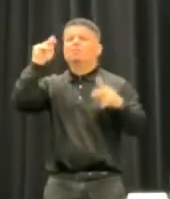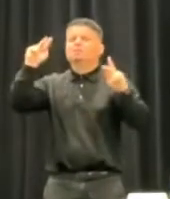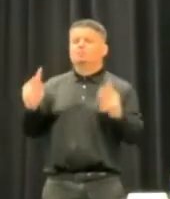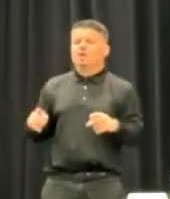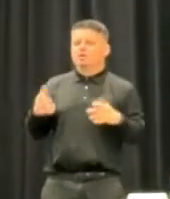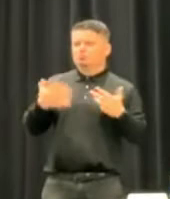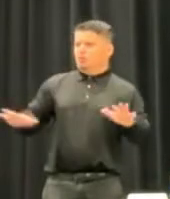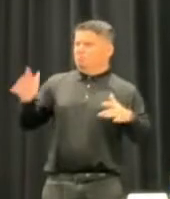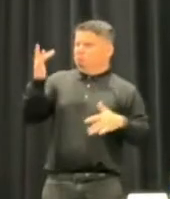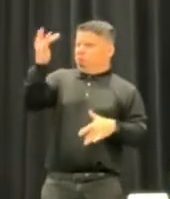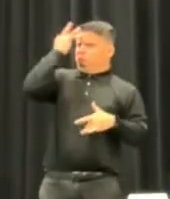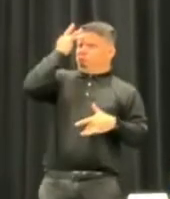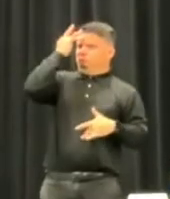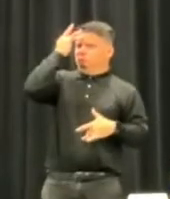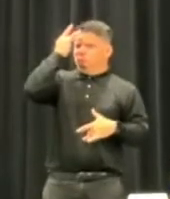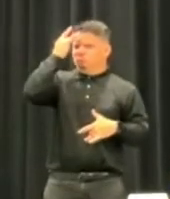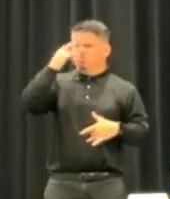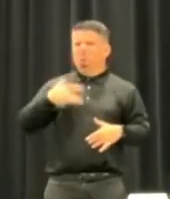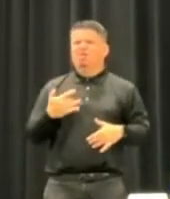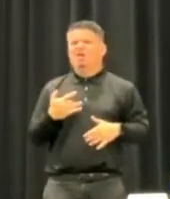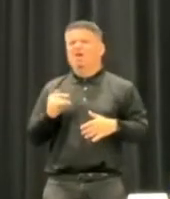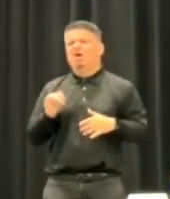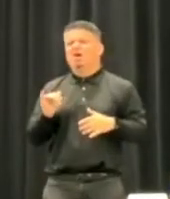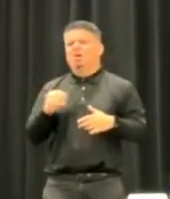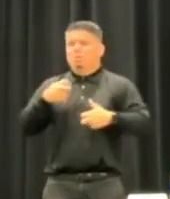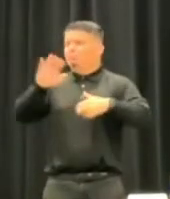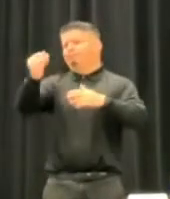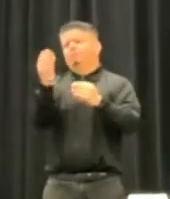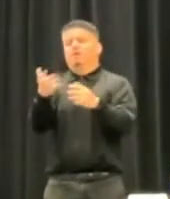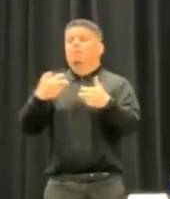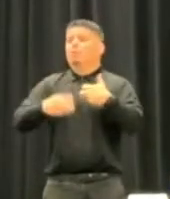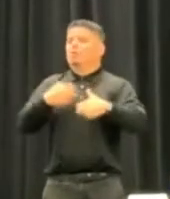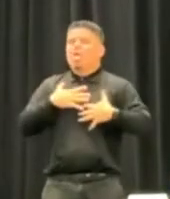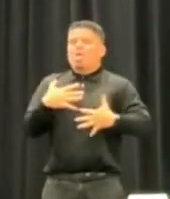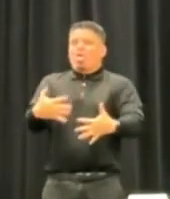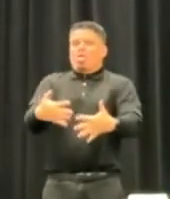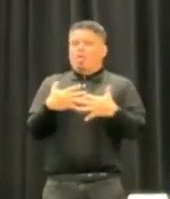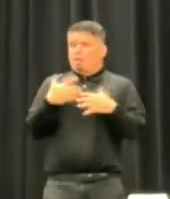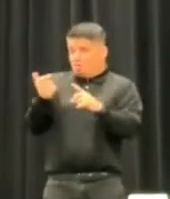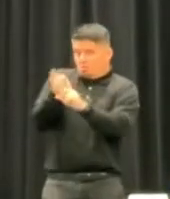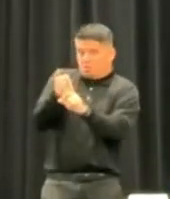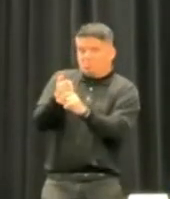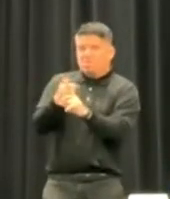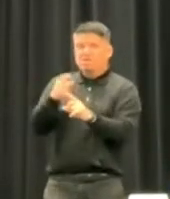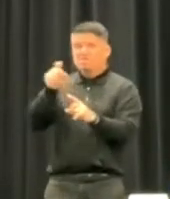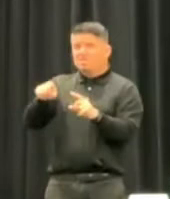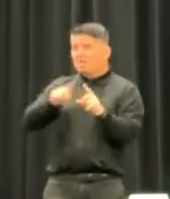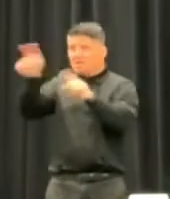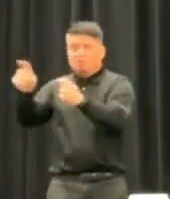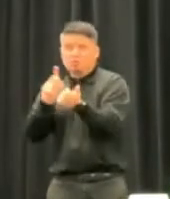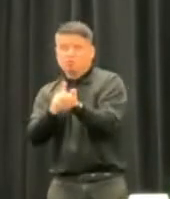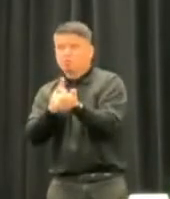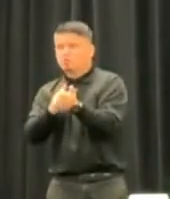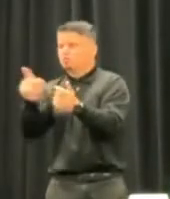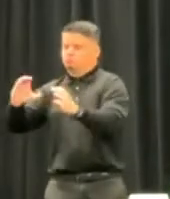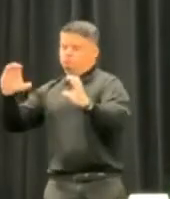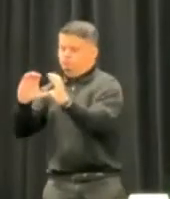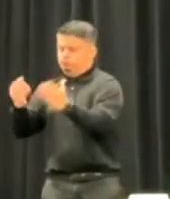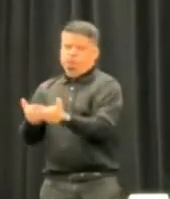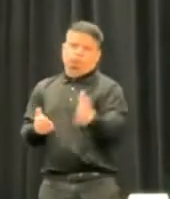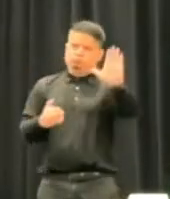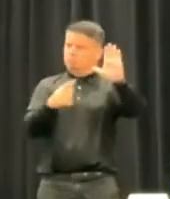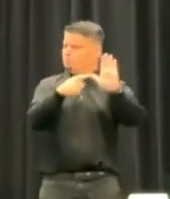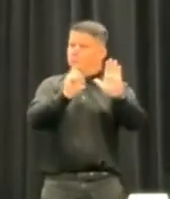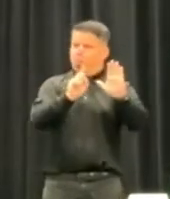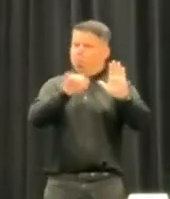salud que no pueda tener ningún tipo de riesgo someterá su certificado médico y se evitará se evitará esa exposición